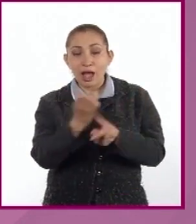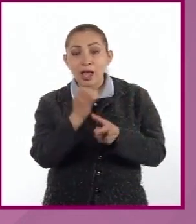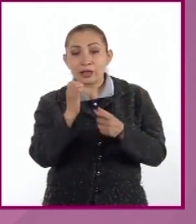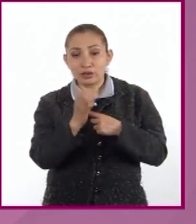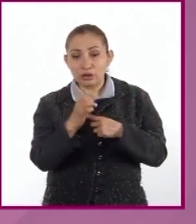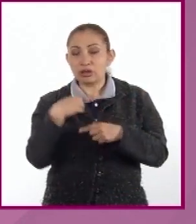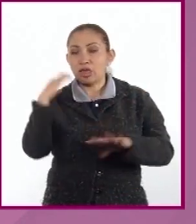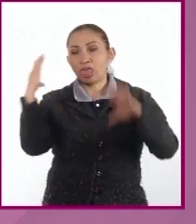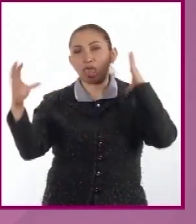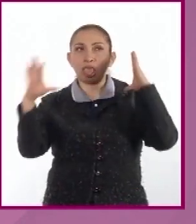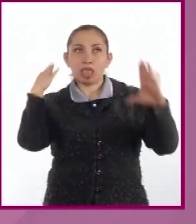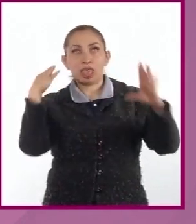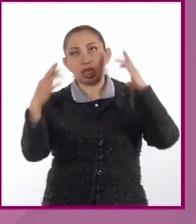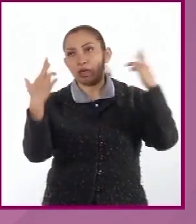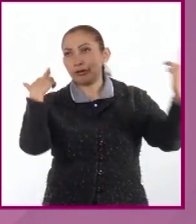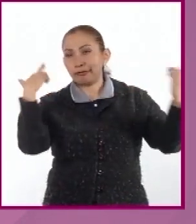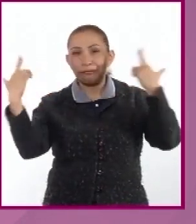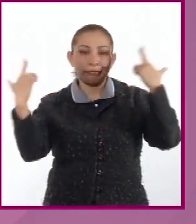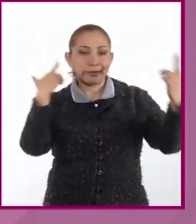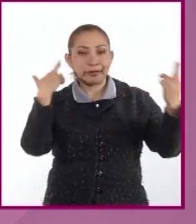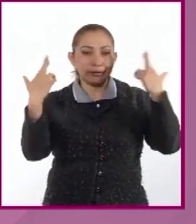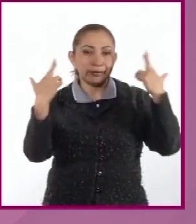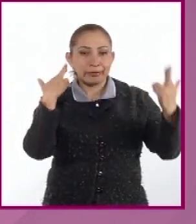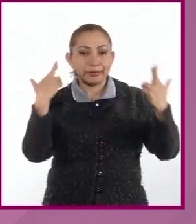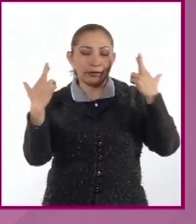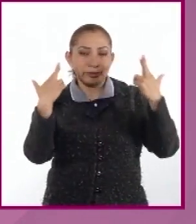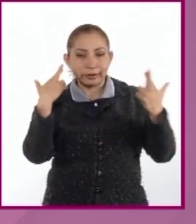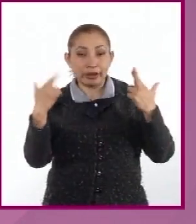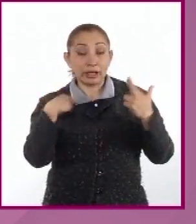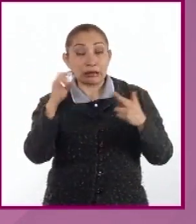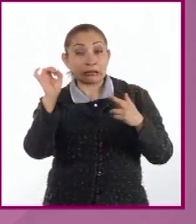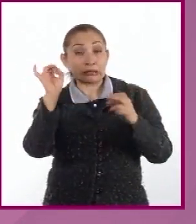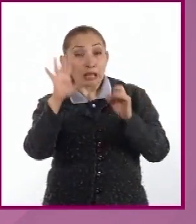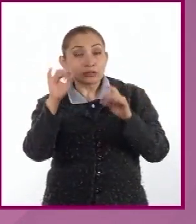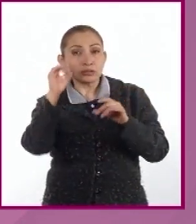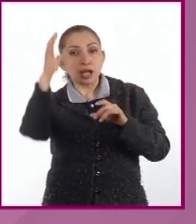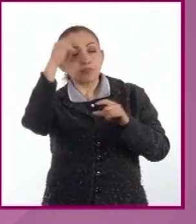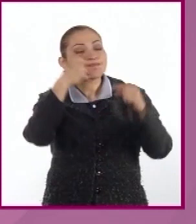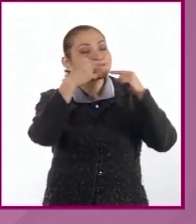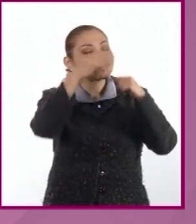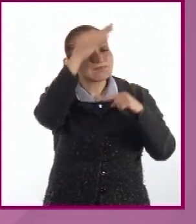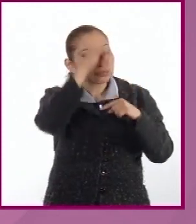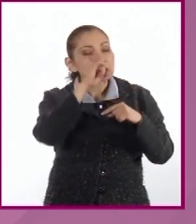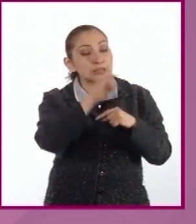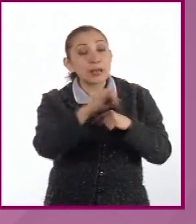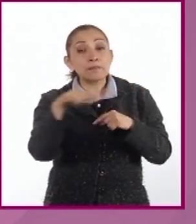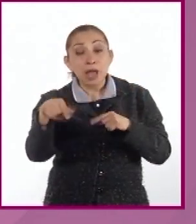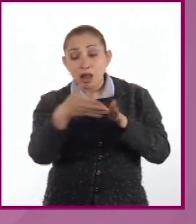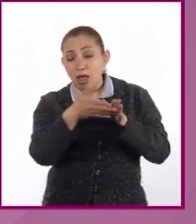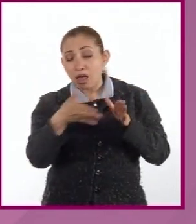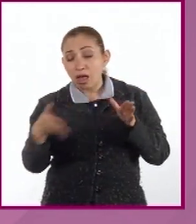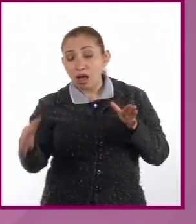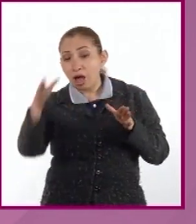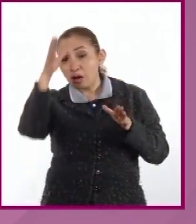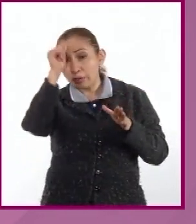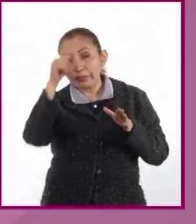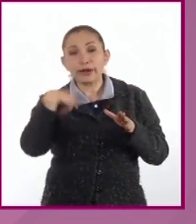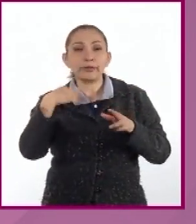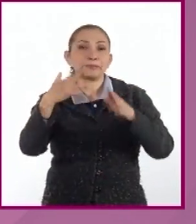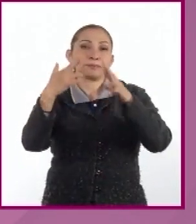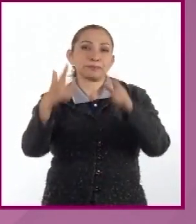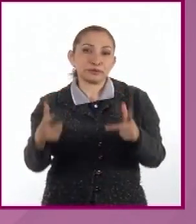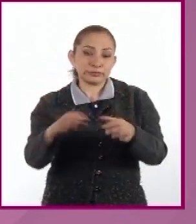son latosos y pues han llegado a tener un acuerdo, pero en ese transcurso del acuerdo se ha llegado a